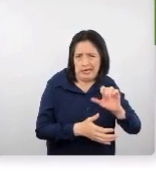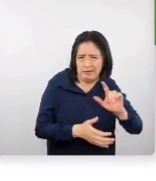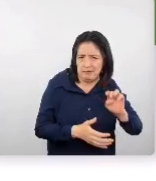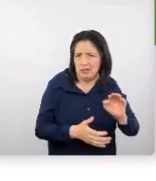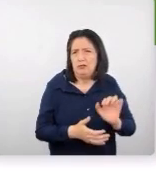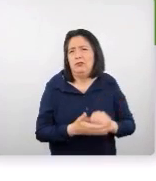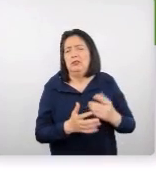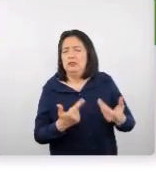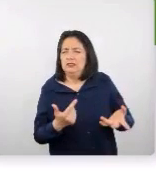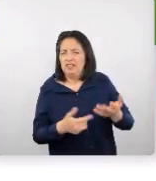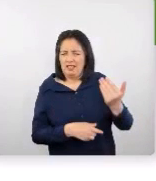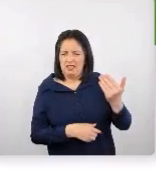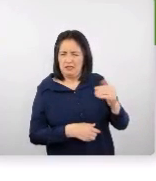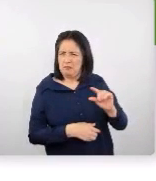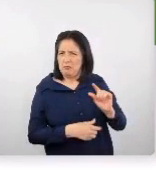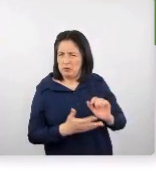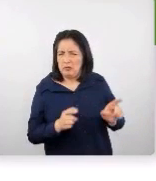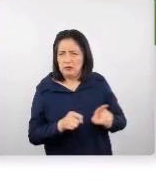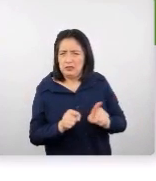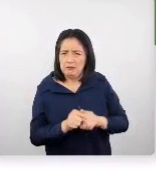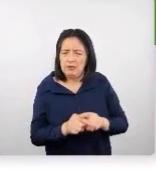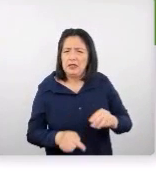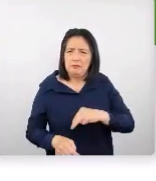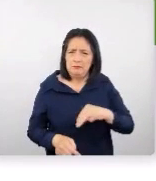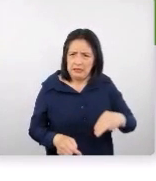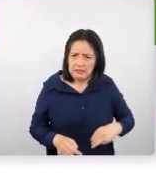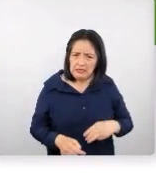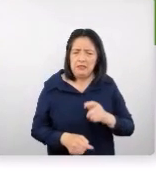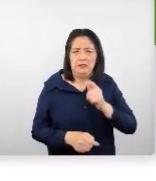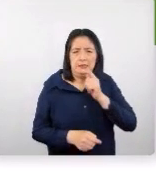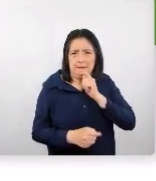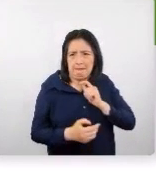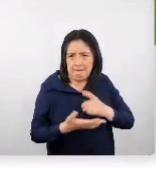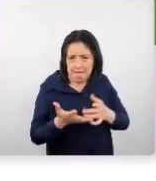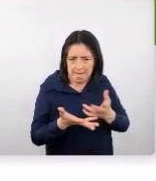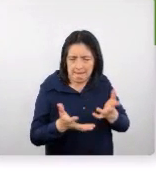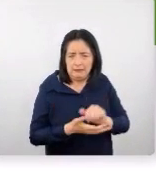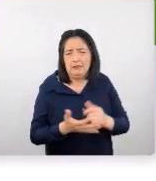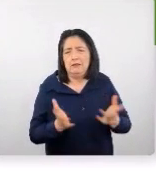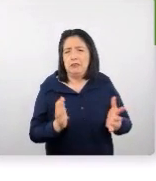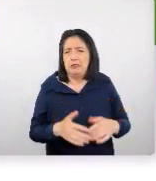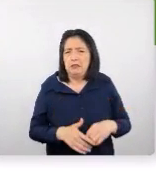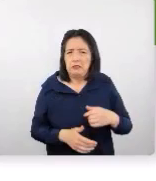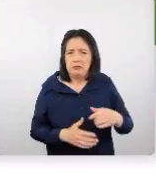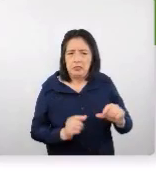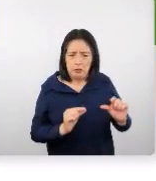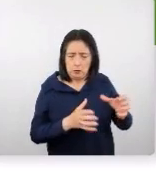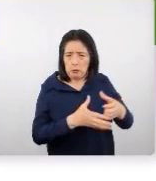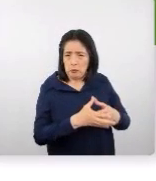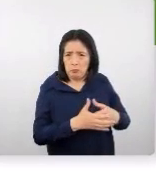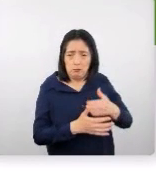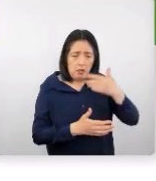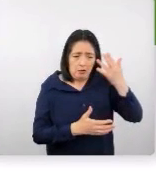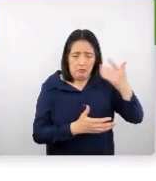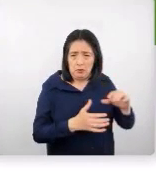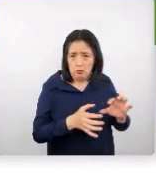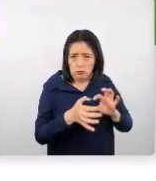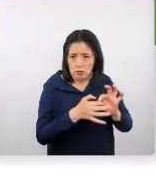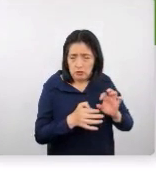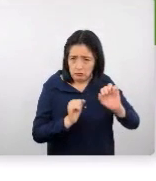que recientemente se ha creado también el Ministerio de la Tolerancia, al grado también que Emiratos Árabes Unidos ha